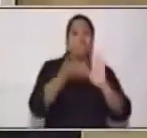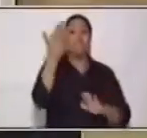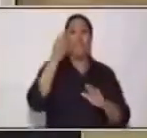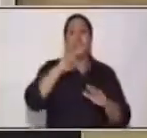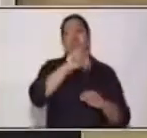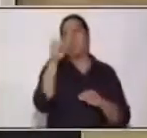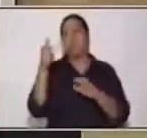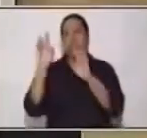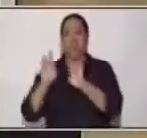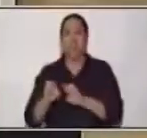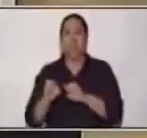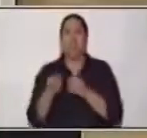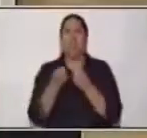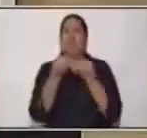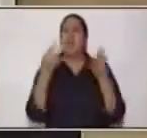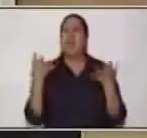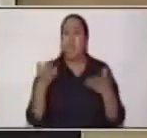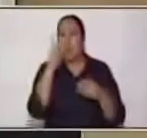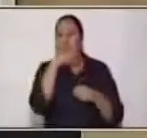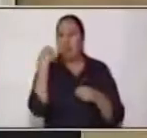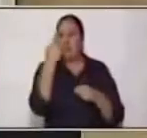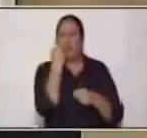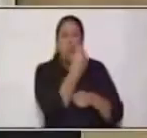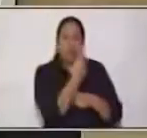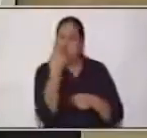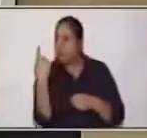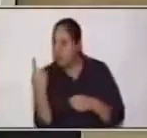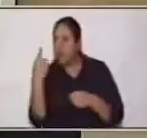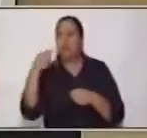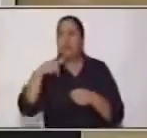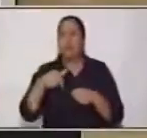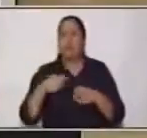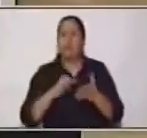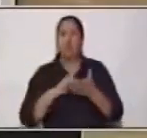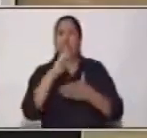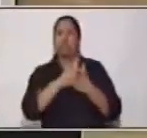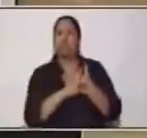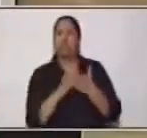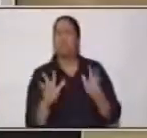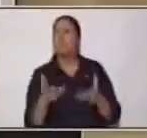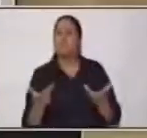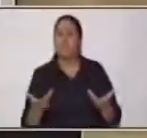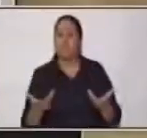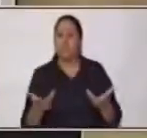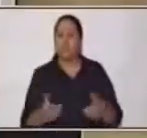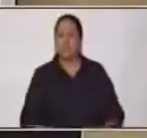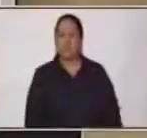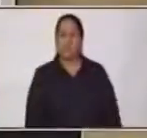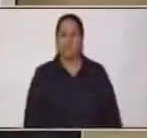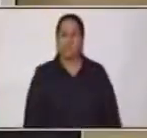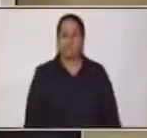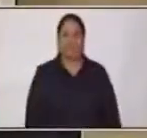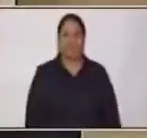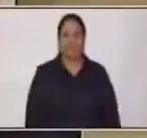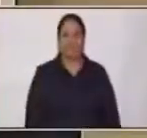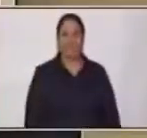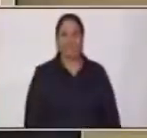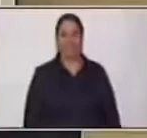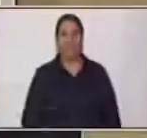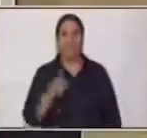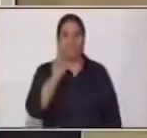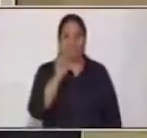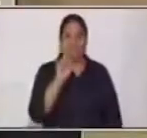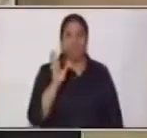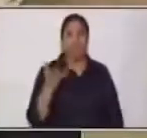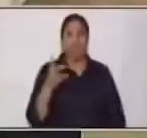problema, ¿cuántas horas dedica cada uno a esta investigación? Muy bien. Entonces, con los valores